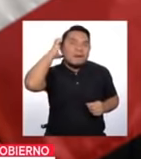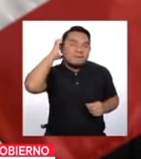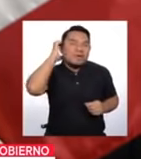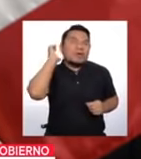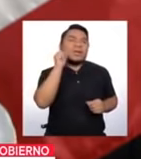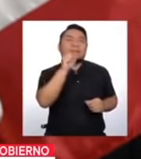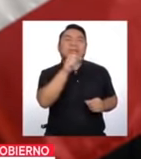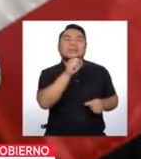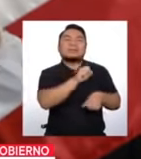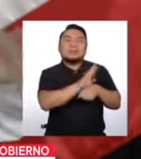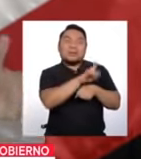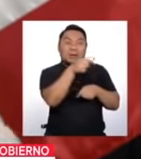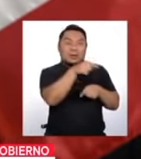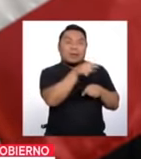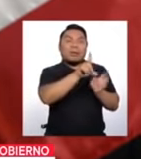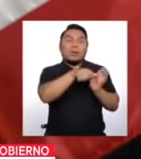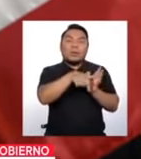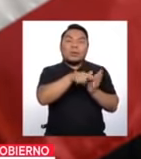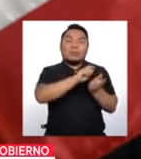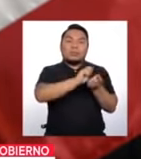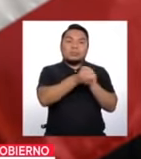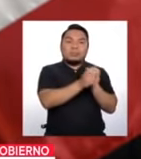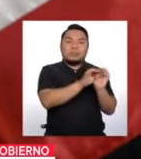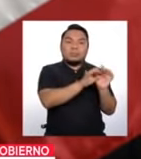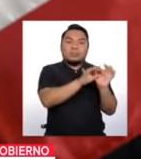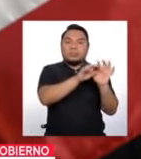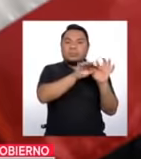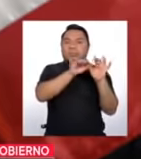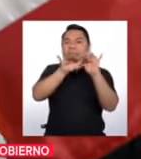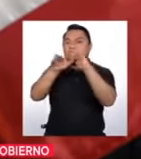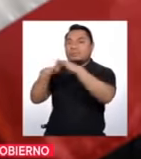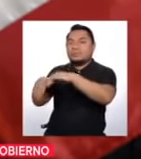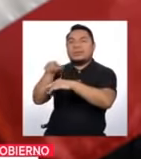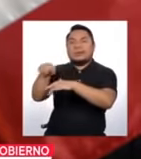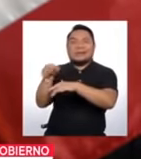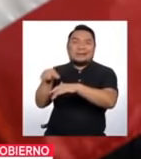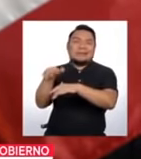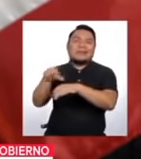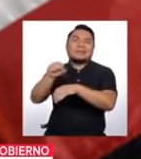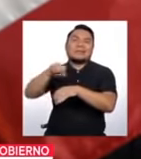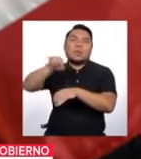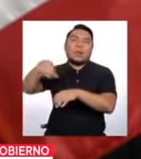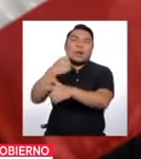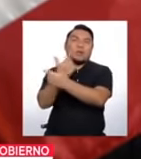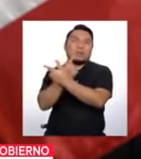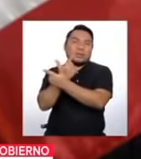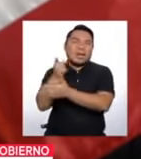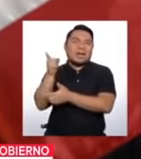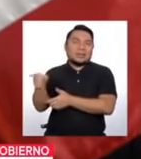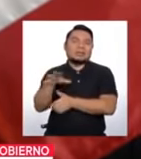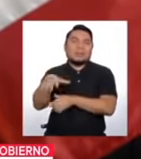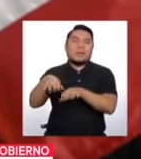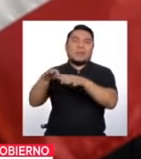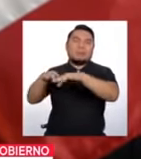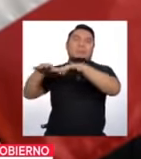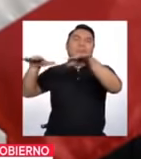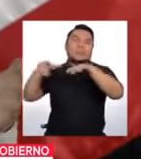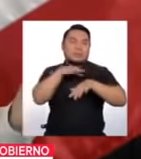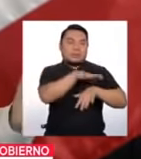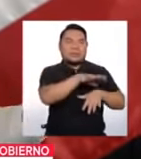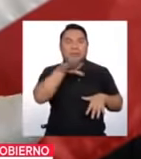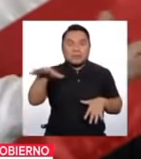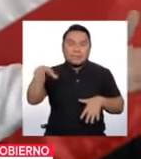centro, estamos hablando como área geográfica, toda la Lima metropolitana. Entonces sí se tiene ubicada